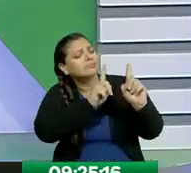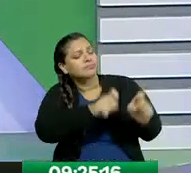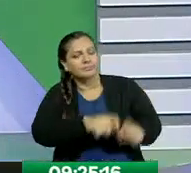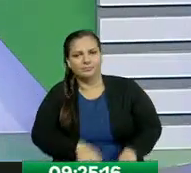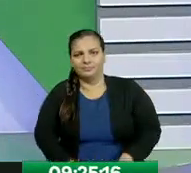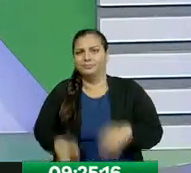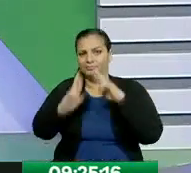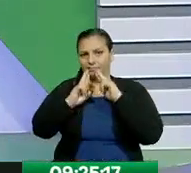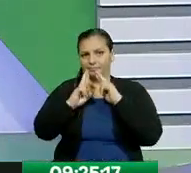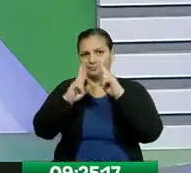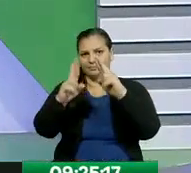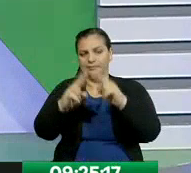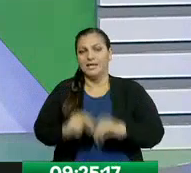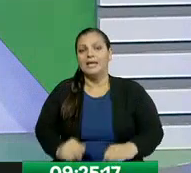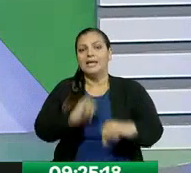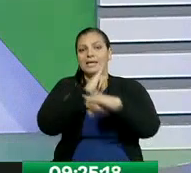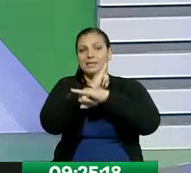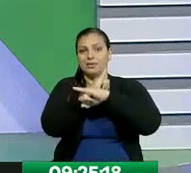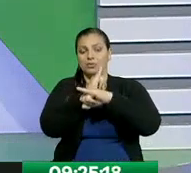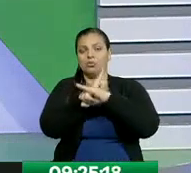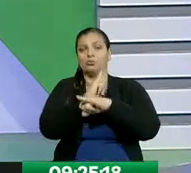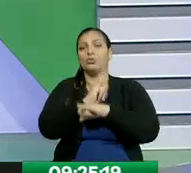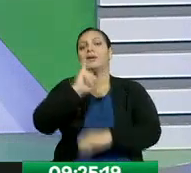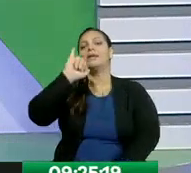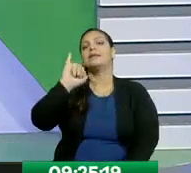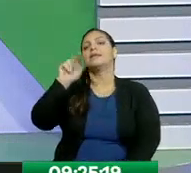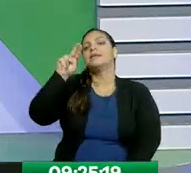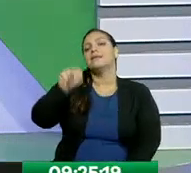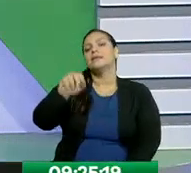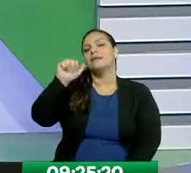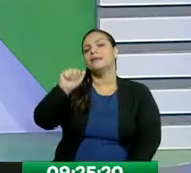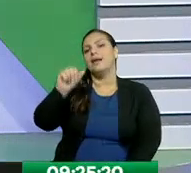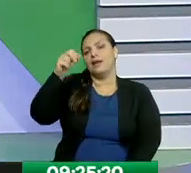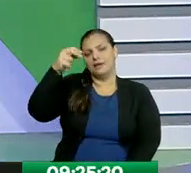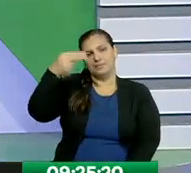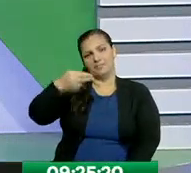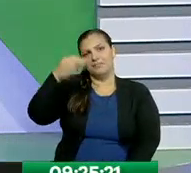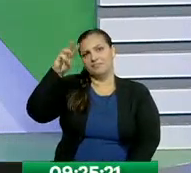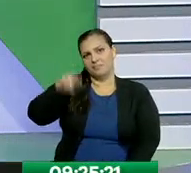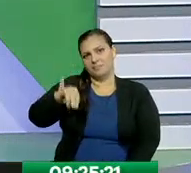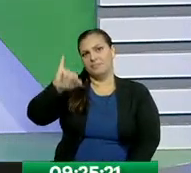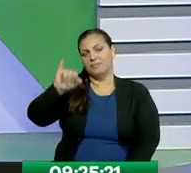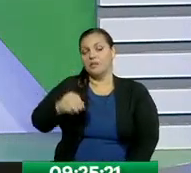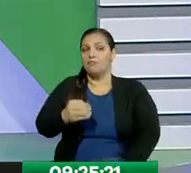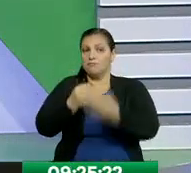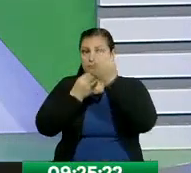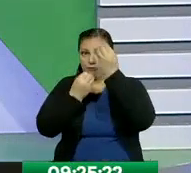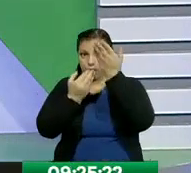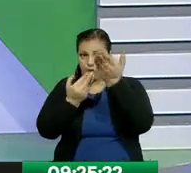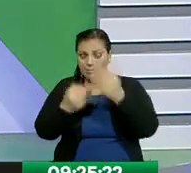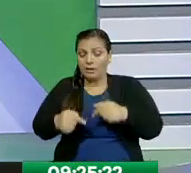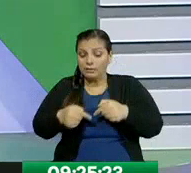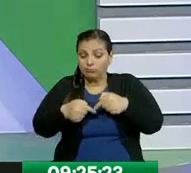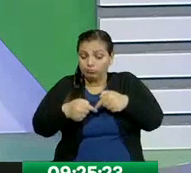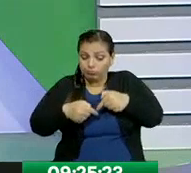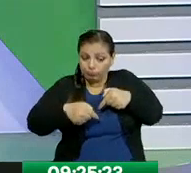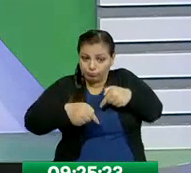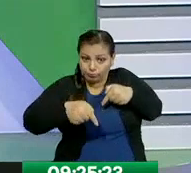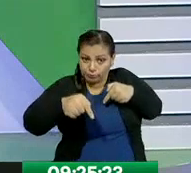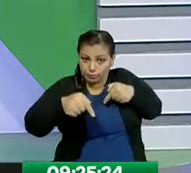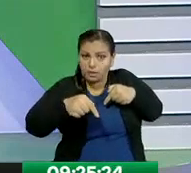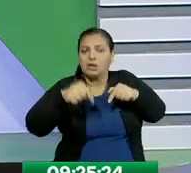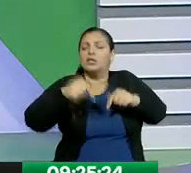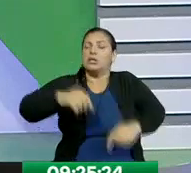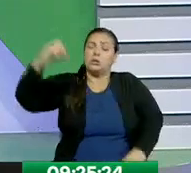Instituto de Meteorología e Hidrología, INAME, advierte sobre niveles altos de radiación en el país. Y por